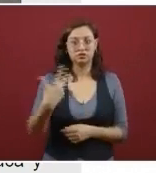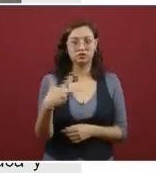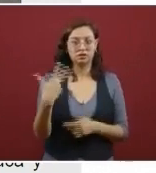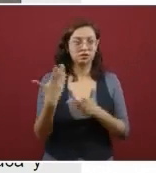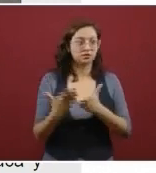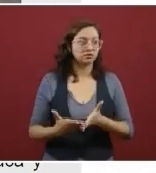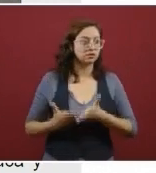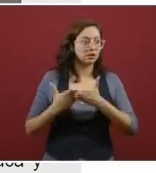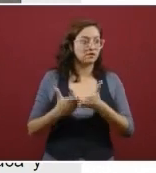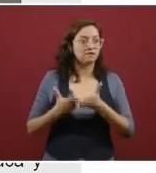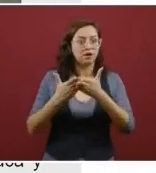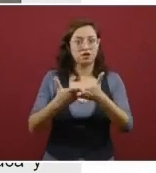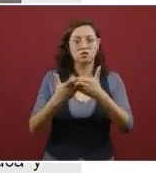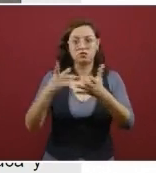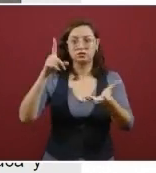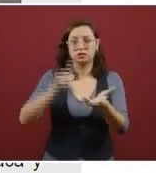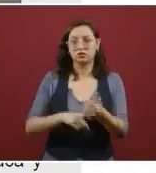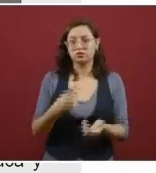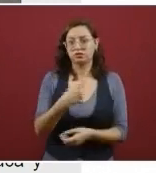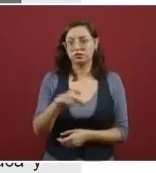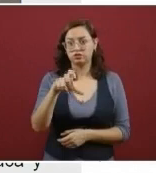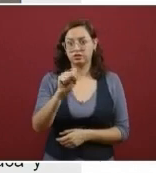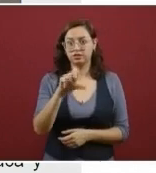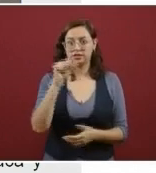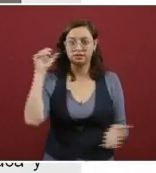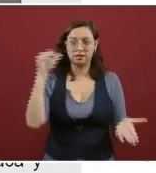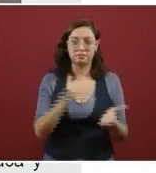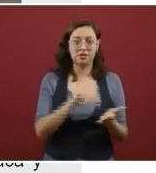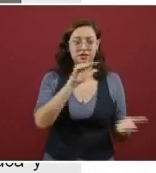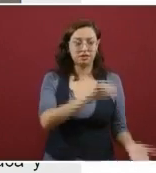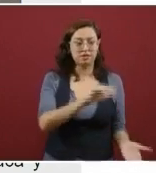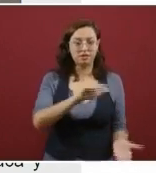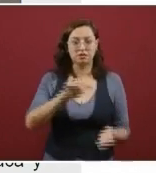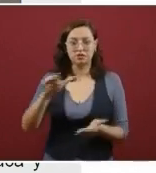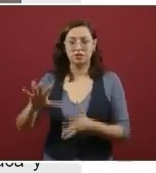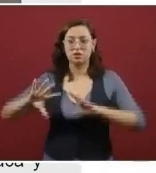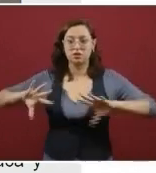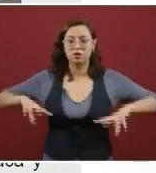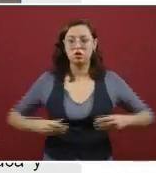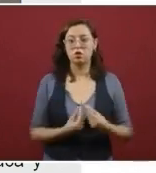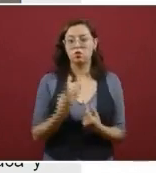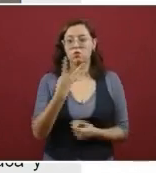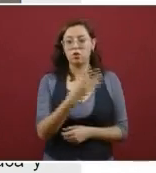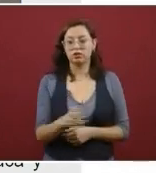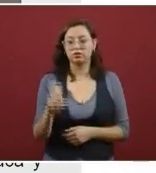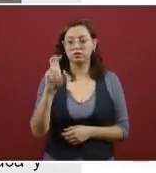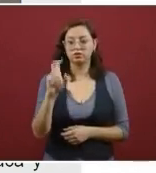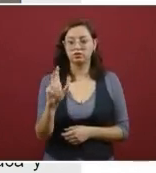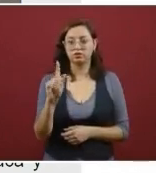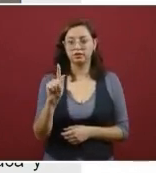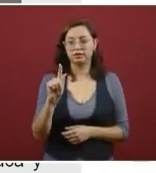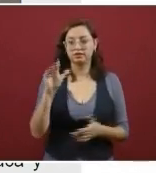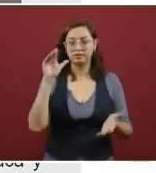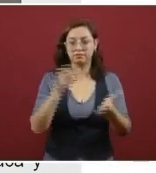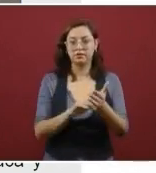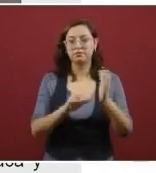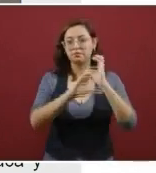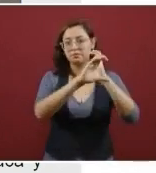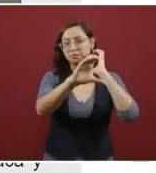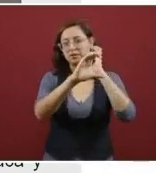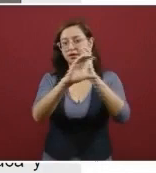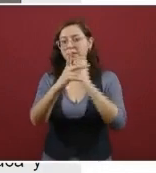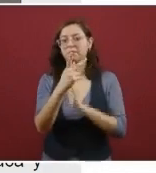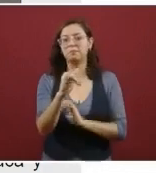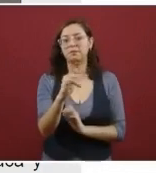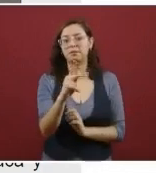mil barriles cada uno. Equivale esto a 4.793 pipas. Y bueno, estos